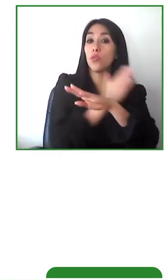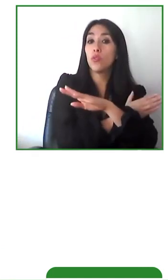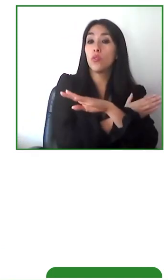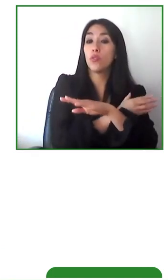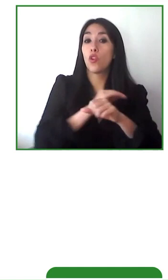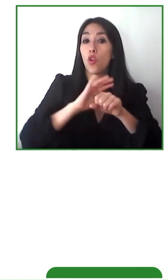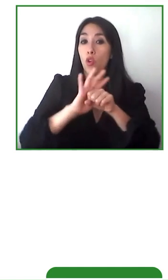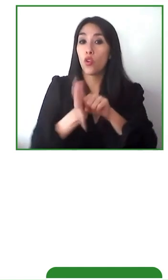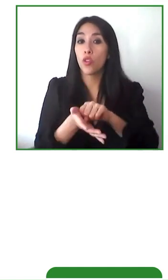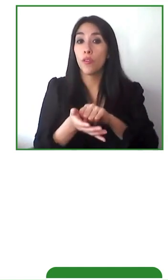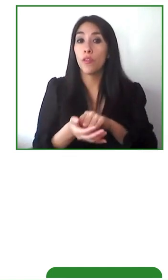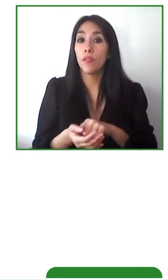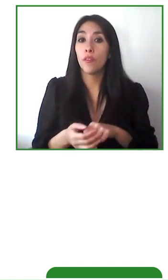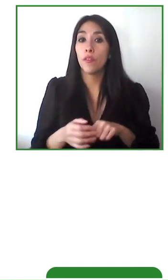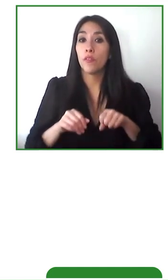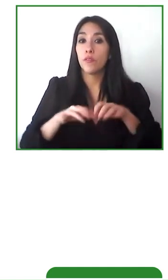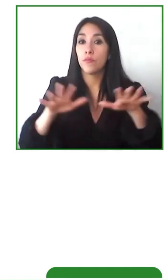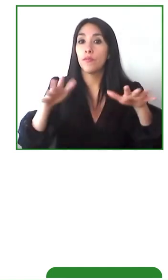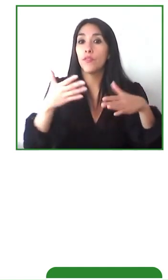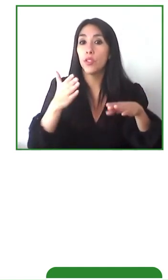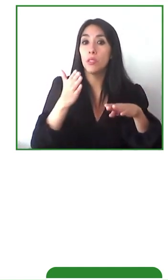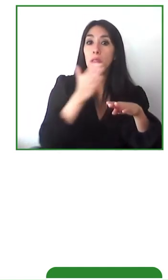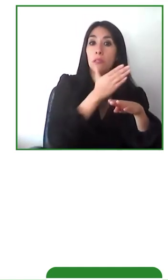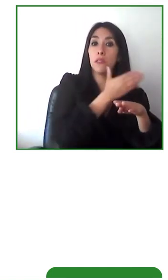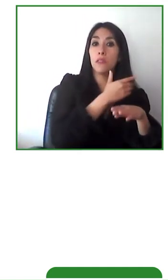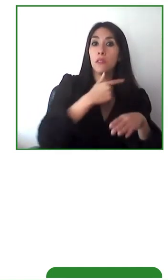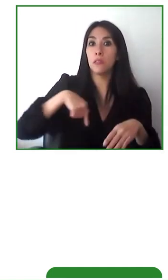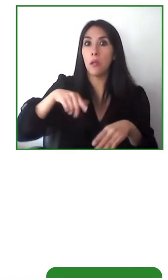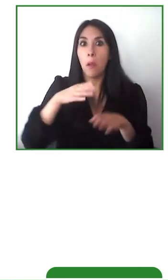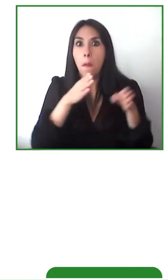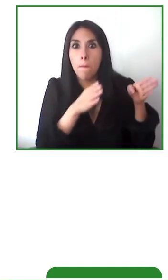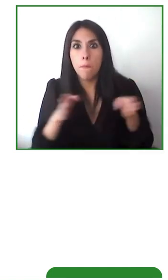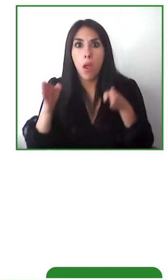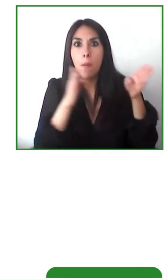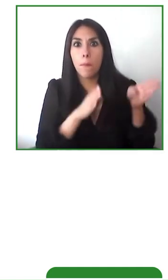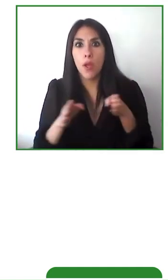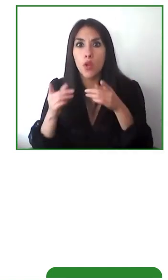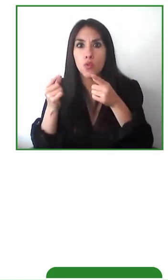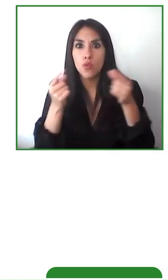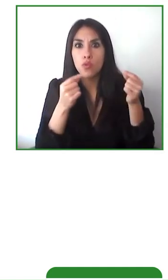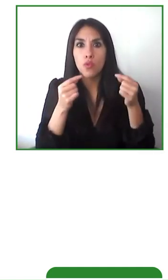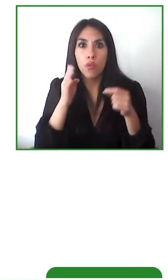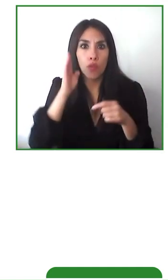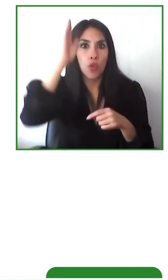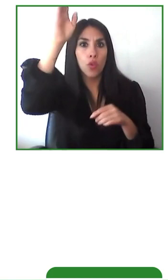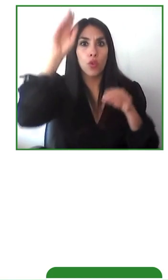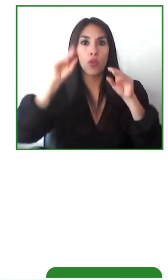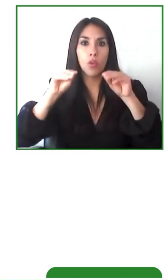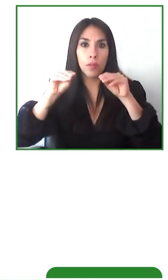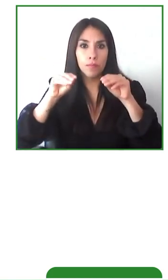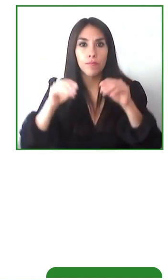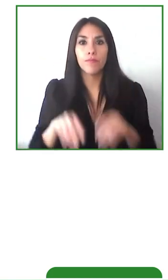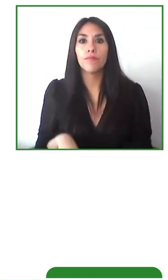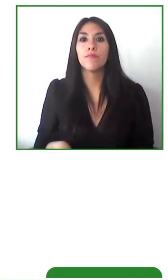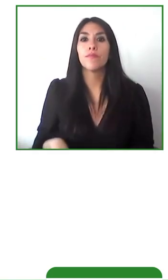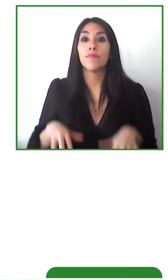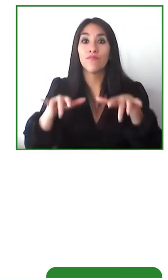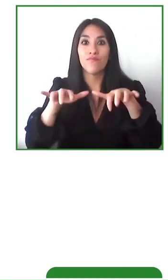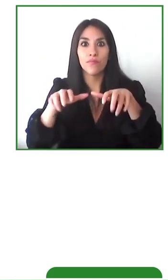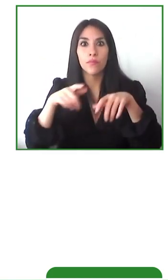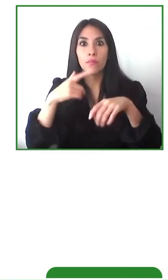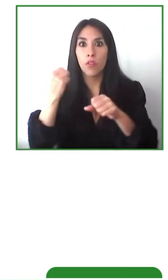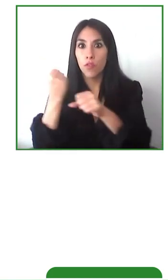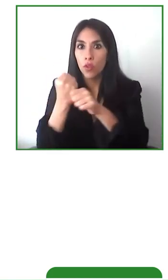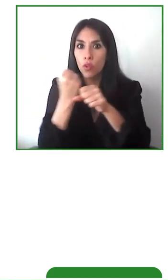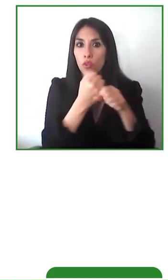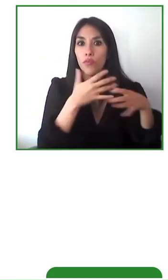planificado hacer una capacitación en el sitio y trabajar con las comunidades locales. Y cuando la pandemia